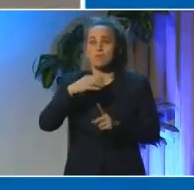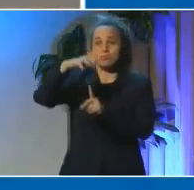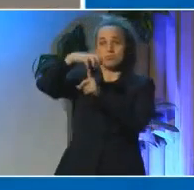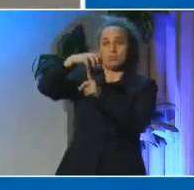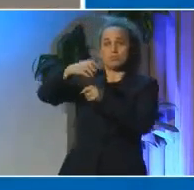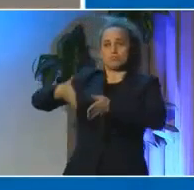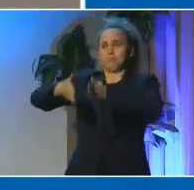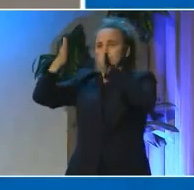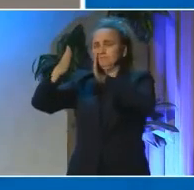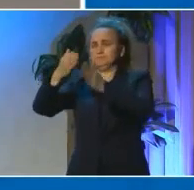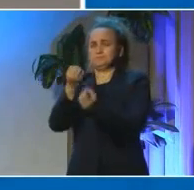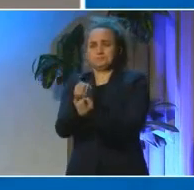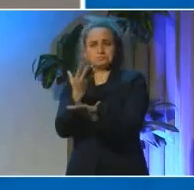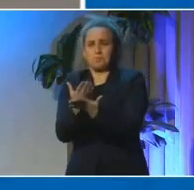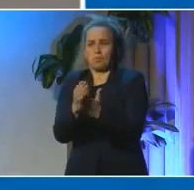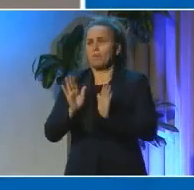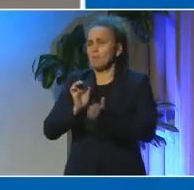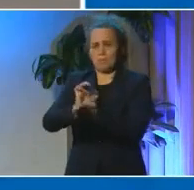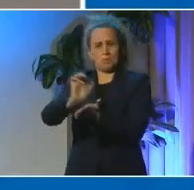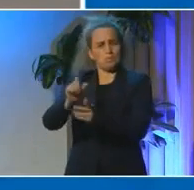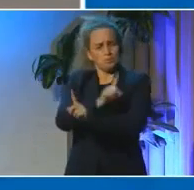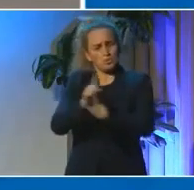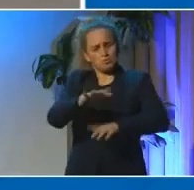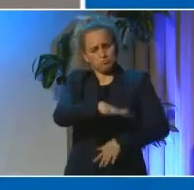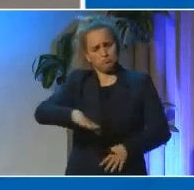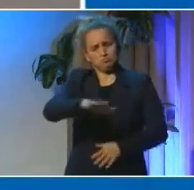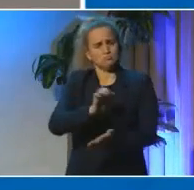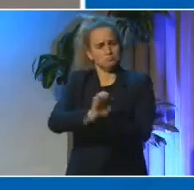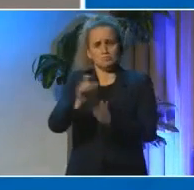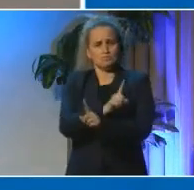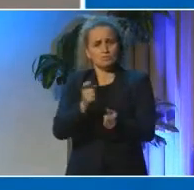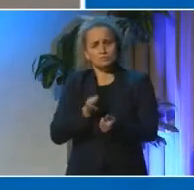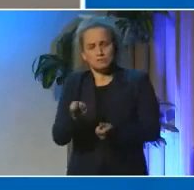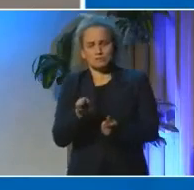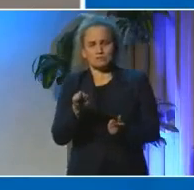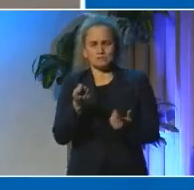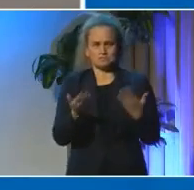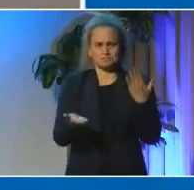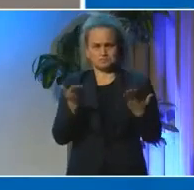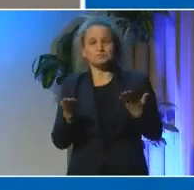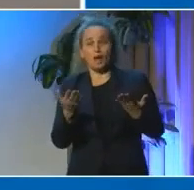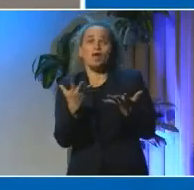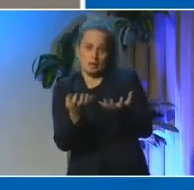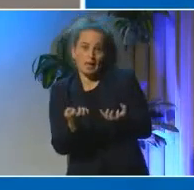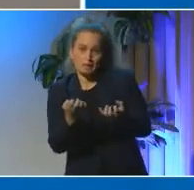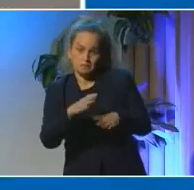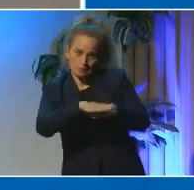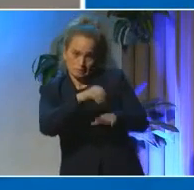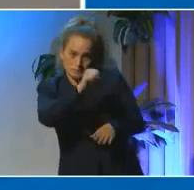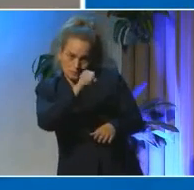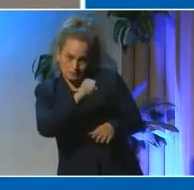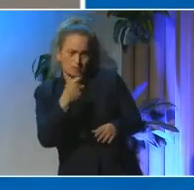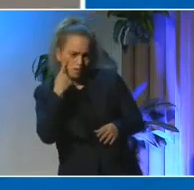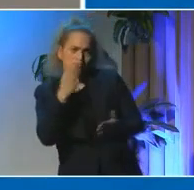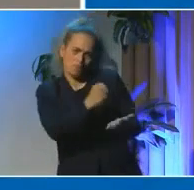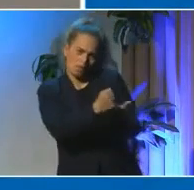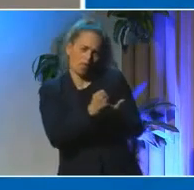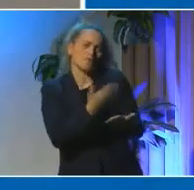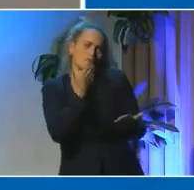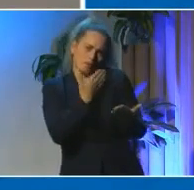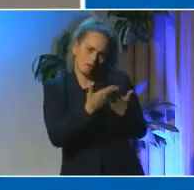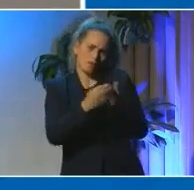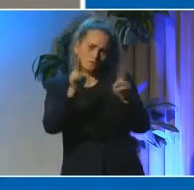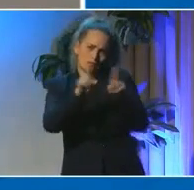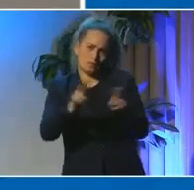o la infraestructura cerca donde está entonces son esas paradojas de Yo si quiero tener 100% de conectividad e